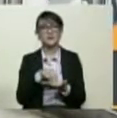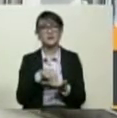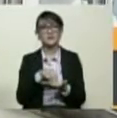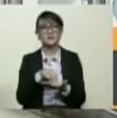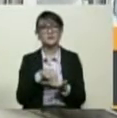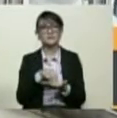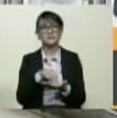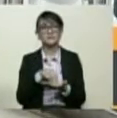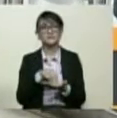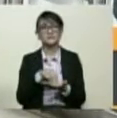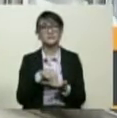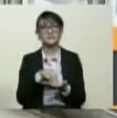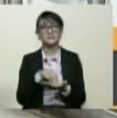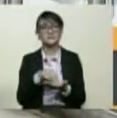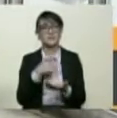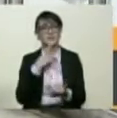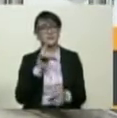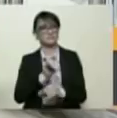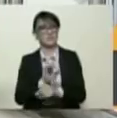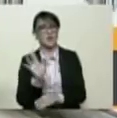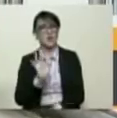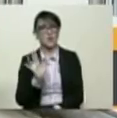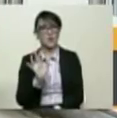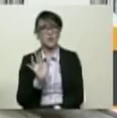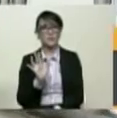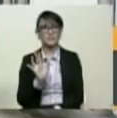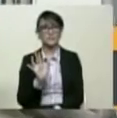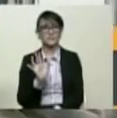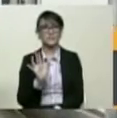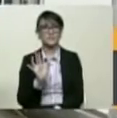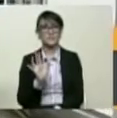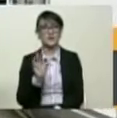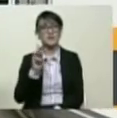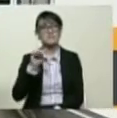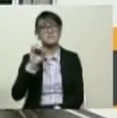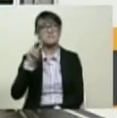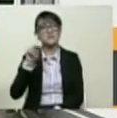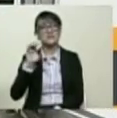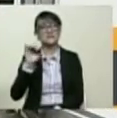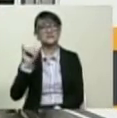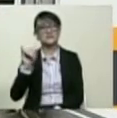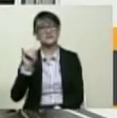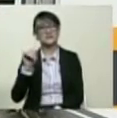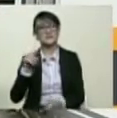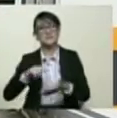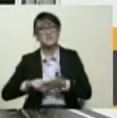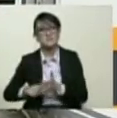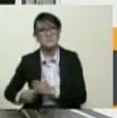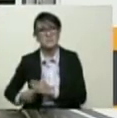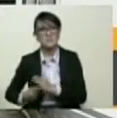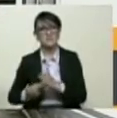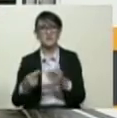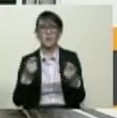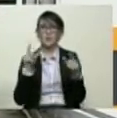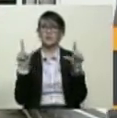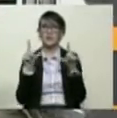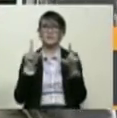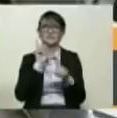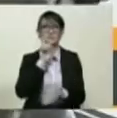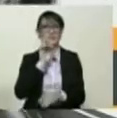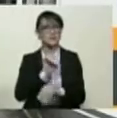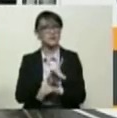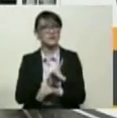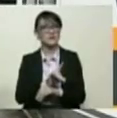Rodríguez, desmintió el hecho de que desde el MINSI se esté presionando a los medios de comunicación. De igual